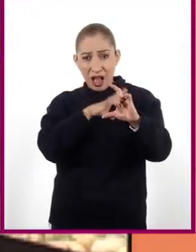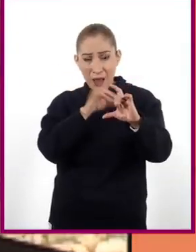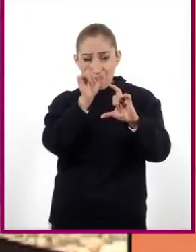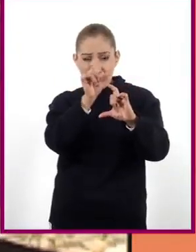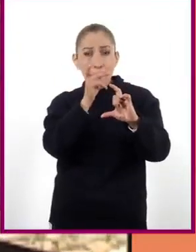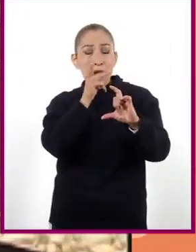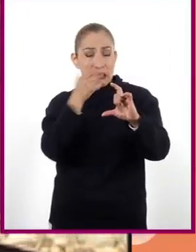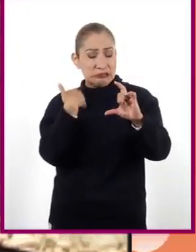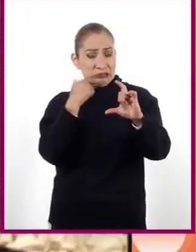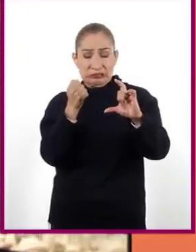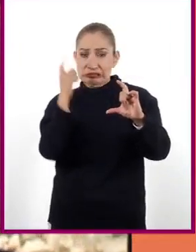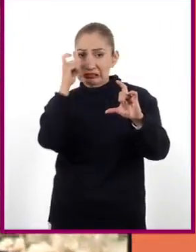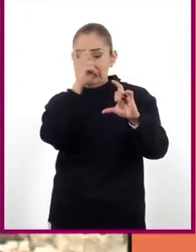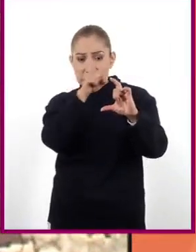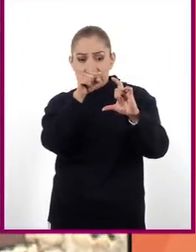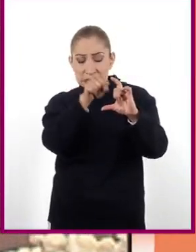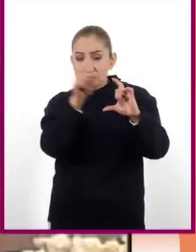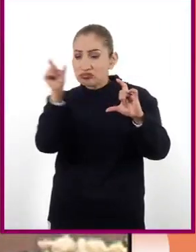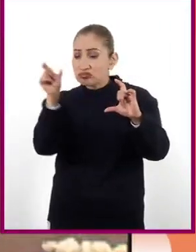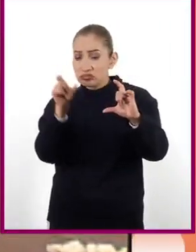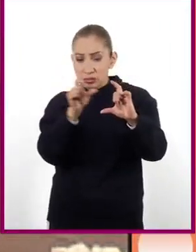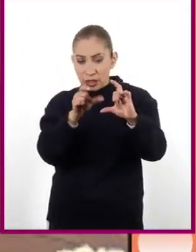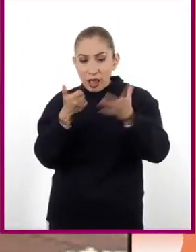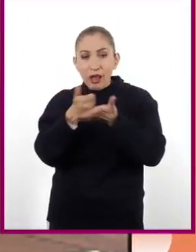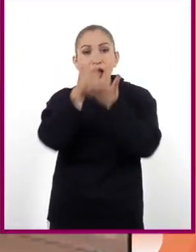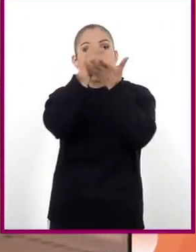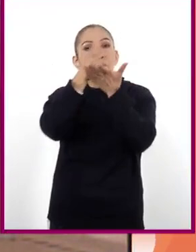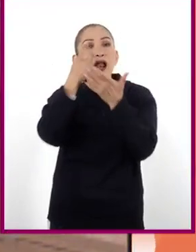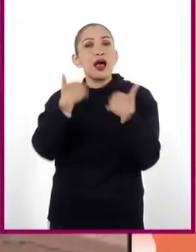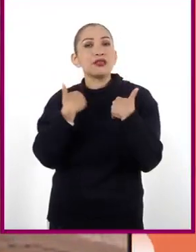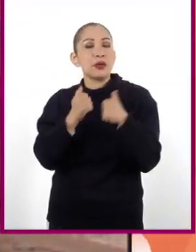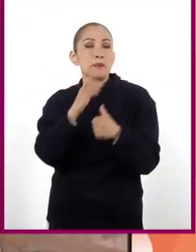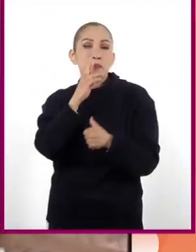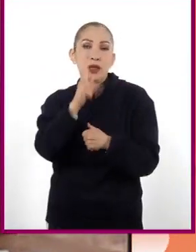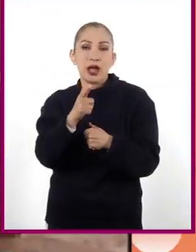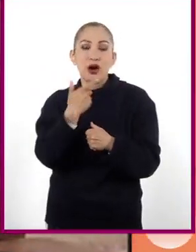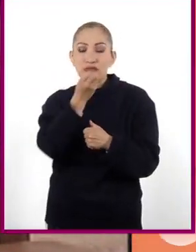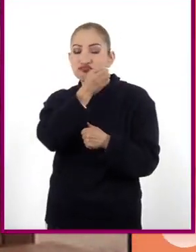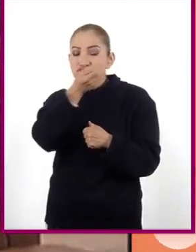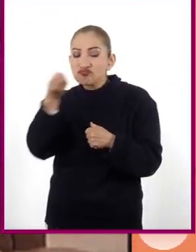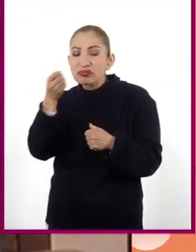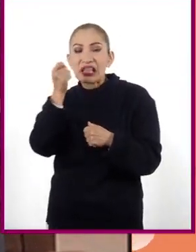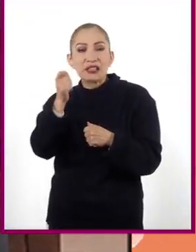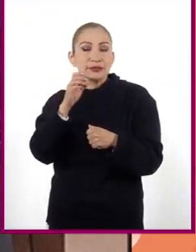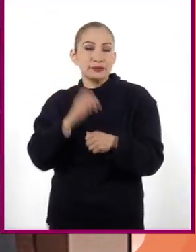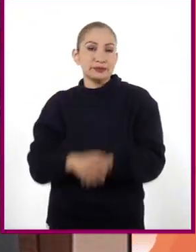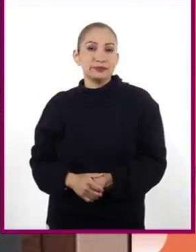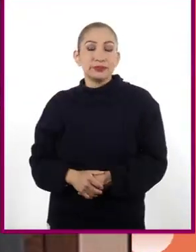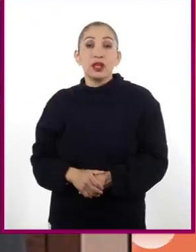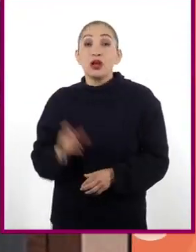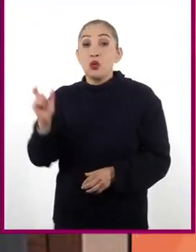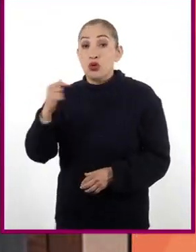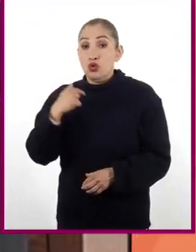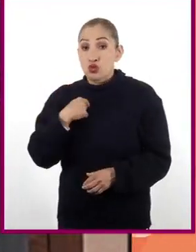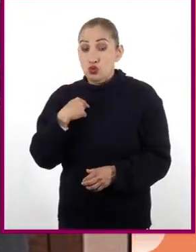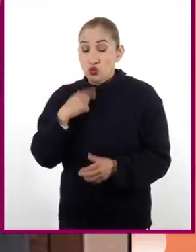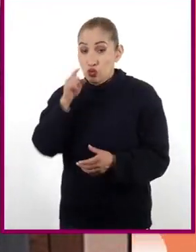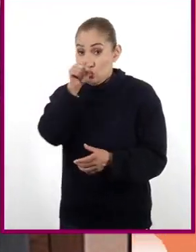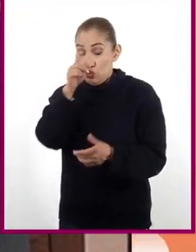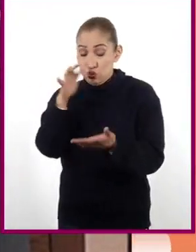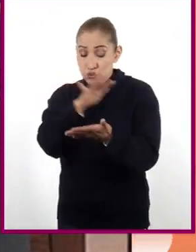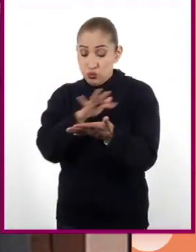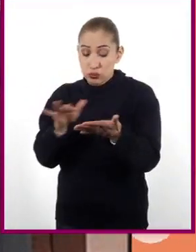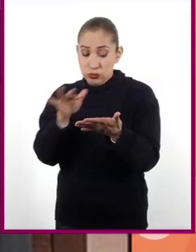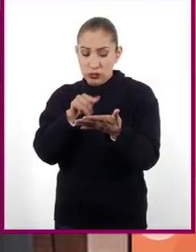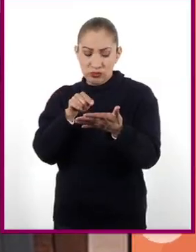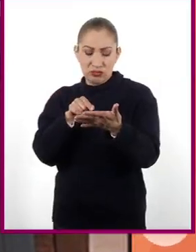palabra que tiene dificultades para entenderse, nos ayude a entender el concepto en general. Cuando uno lee, hace